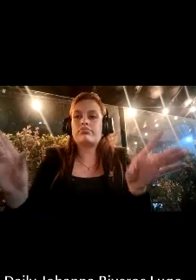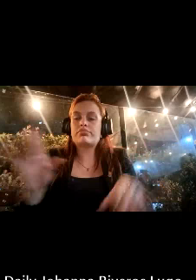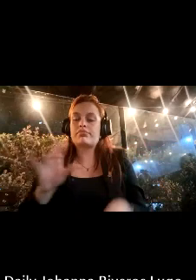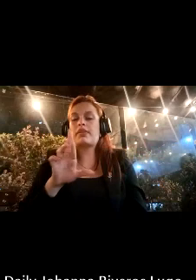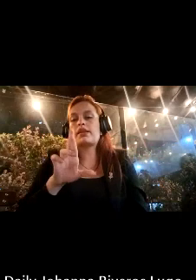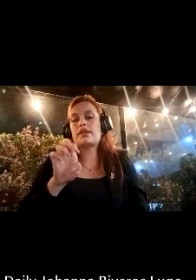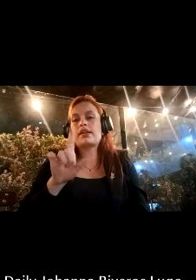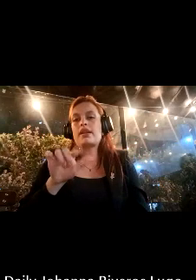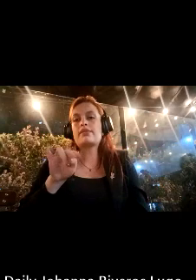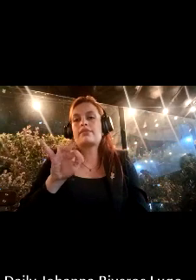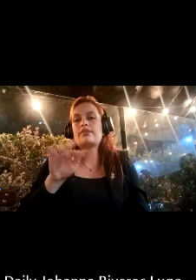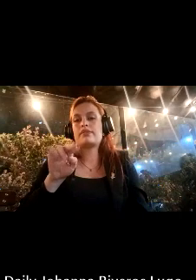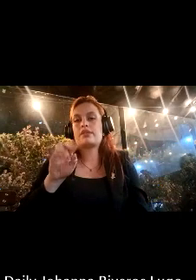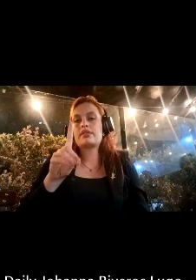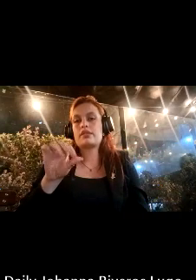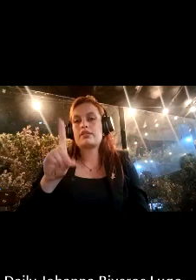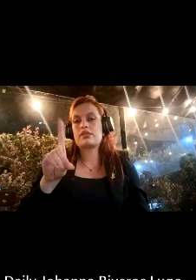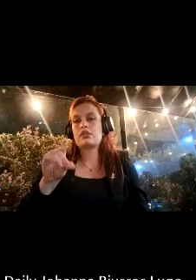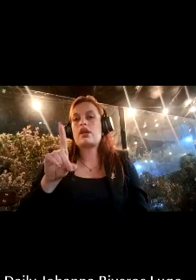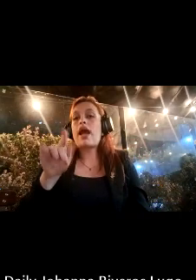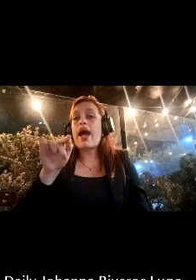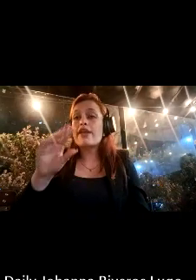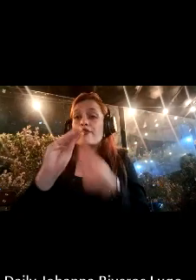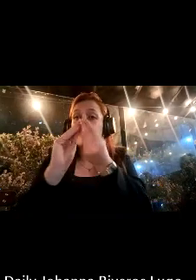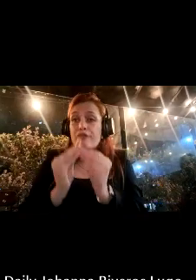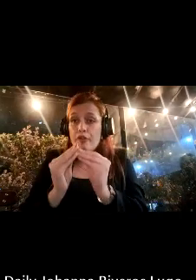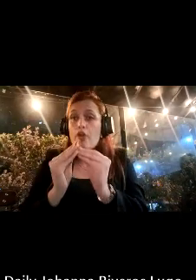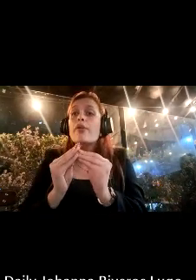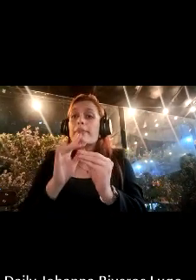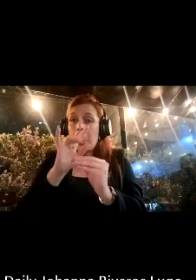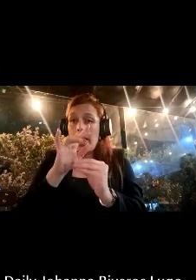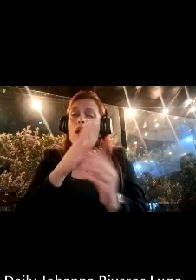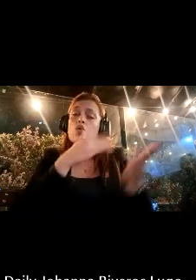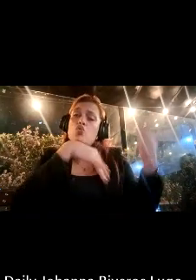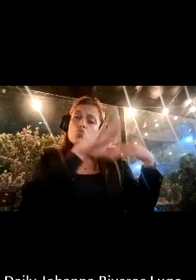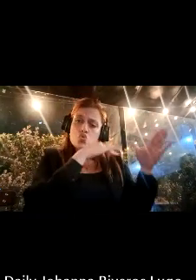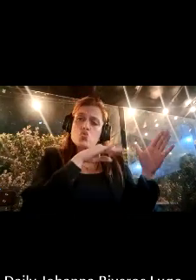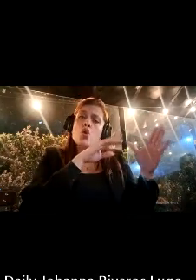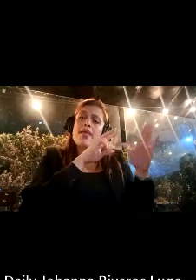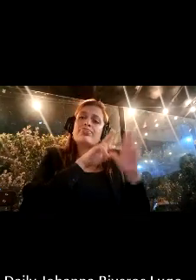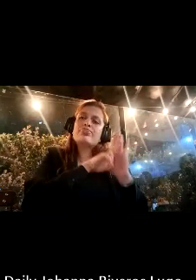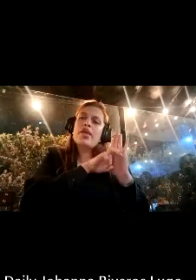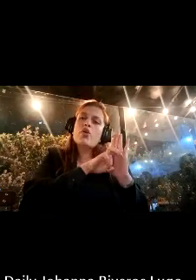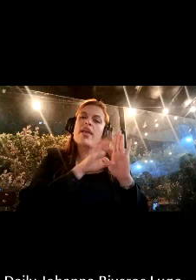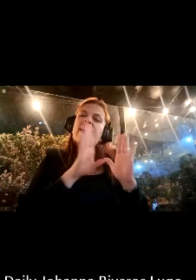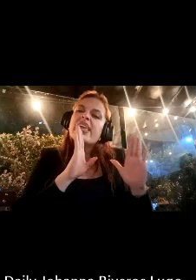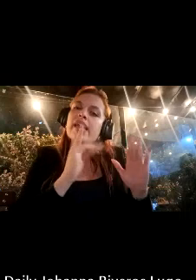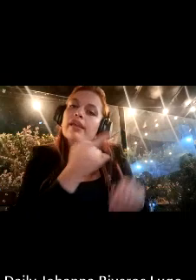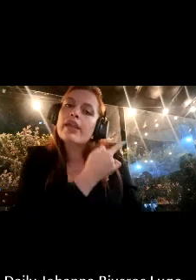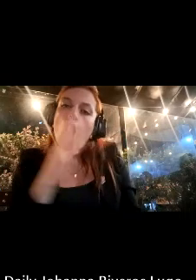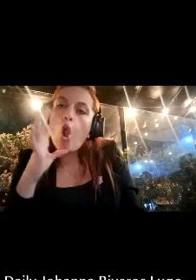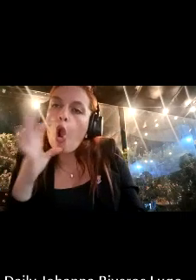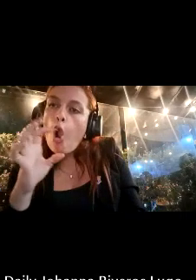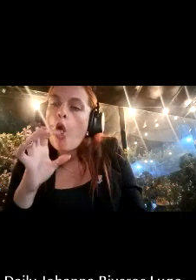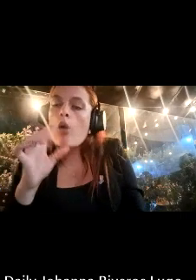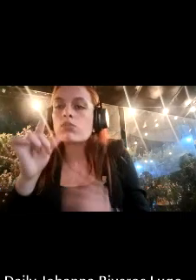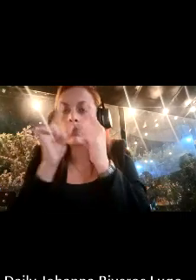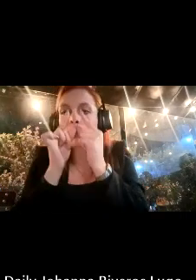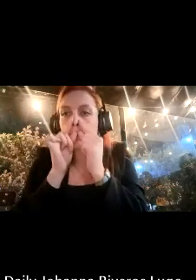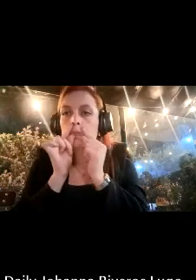La relatividad forma parte de las teorías desarrolladas por Albert Einstein. Se emplea para estudiar los sucesos